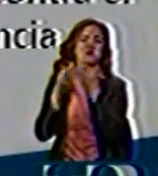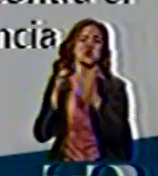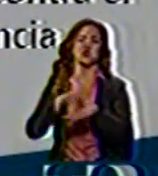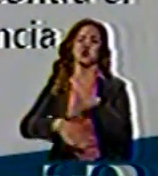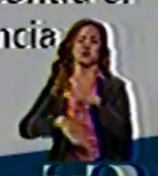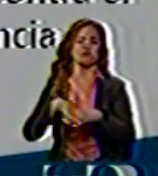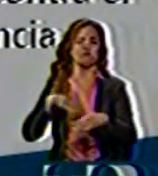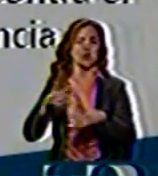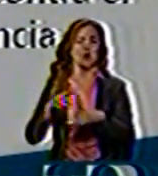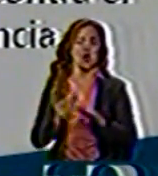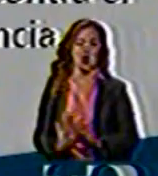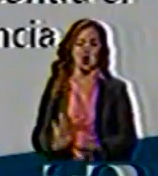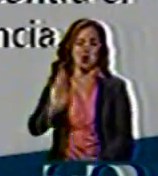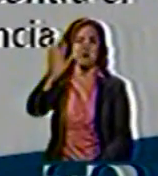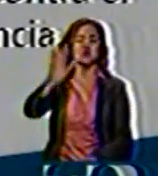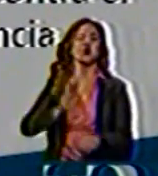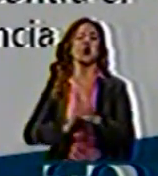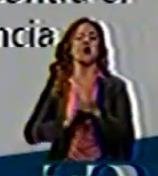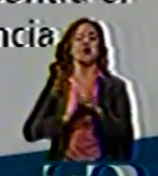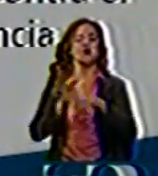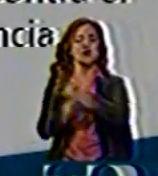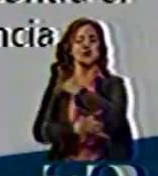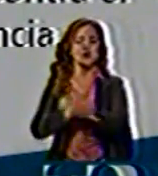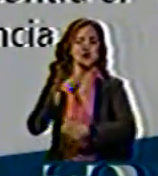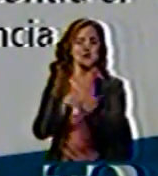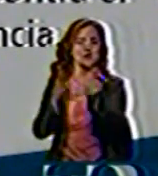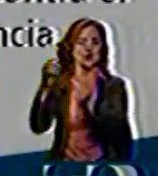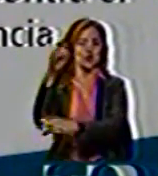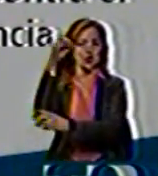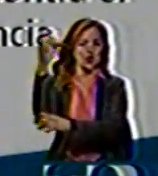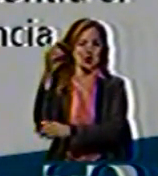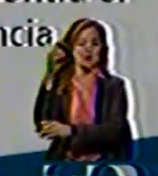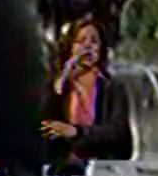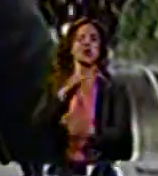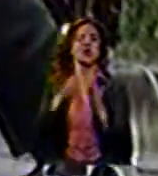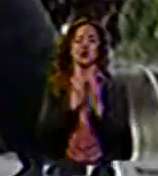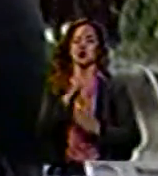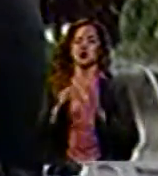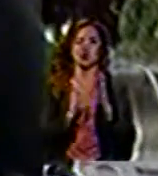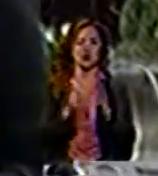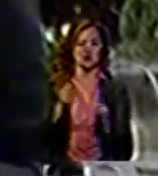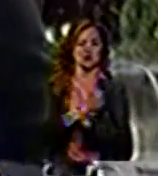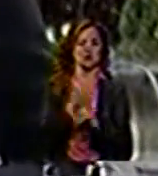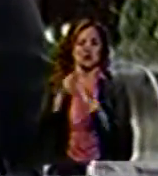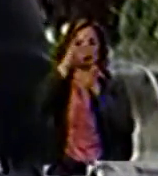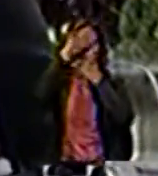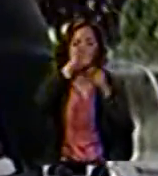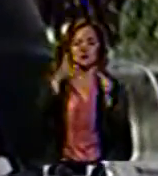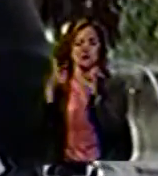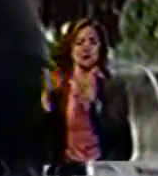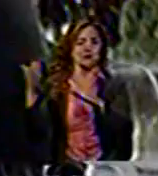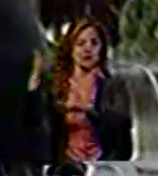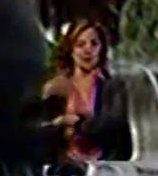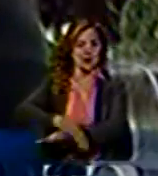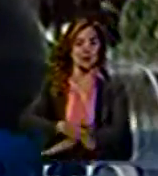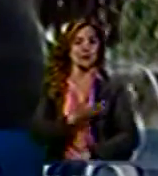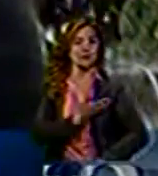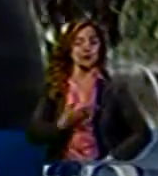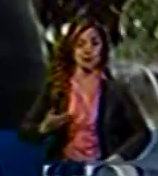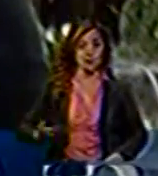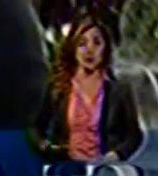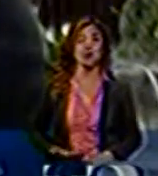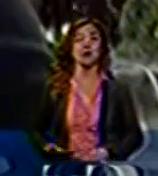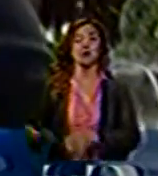compromiso con los países hermanos en la lucha contra el terrorismo y toda forma de violencia. Después de eso, también el presidente de la